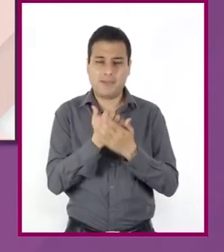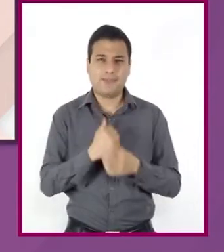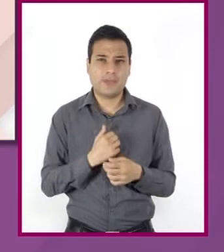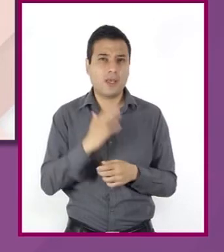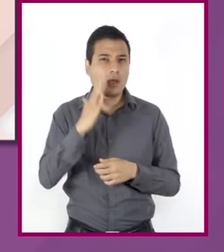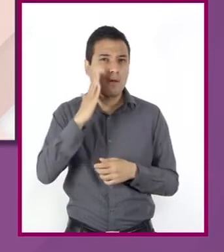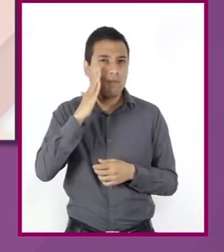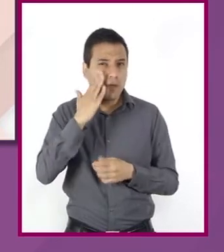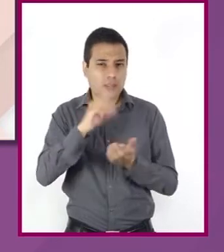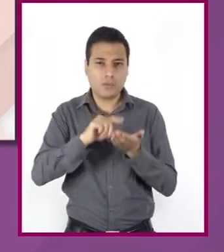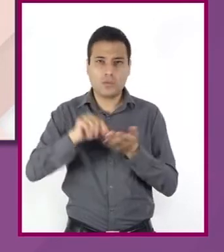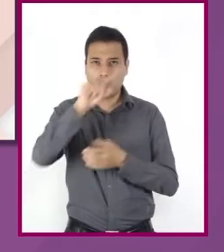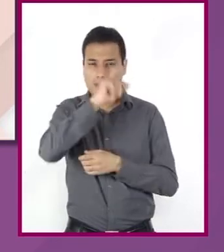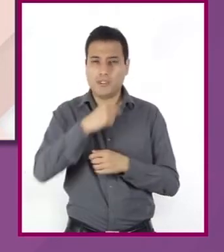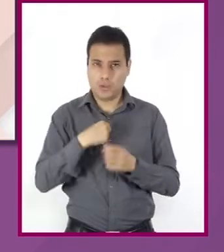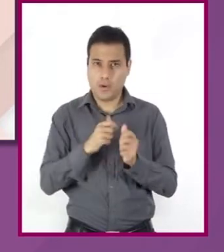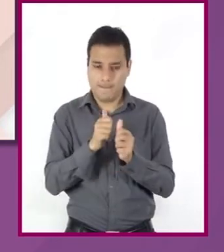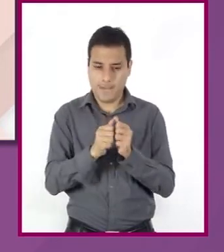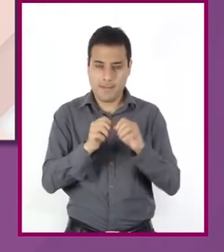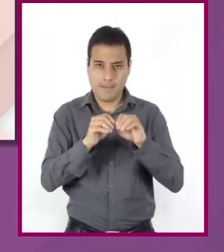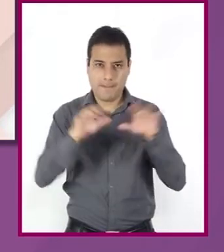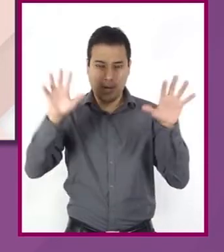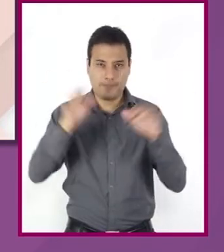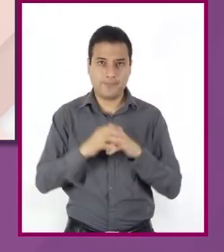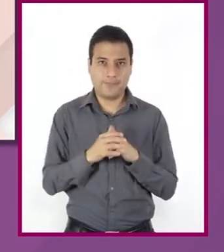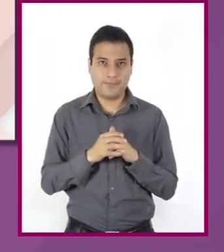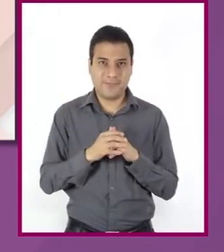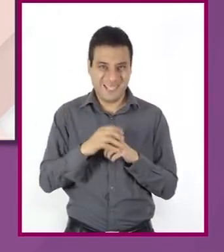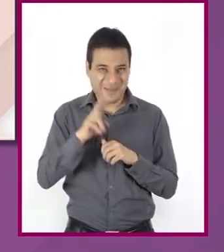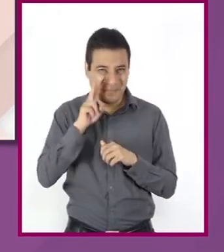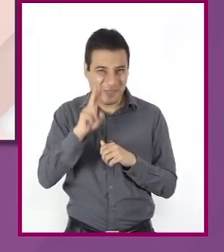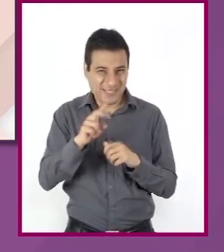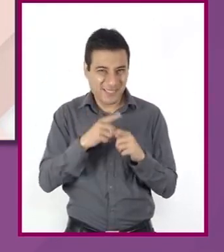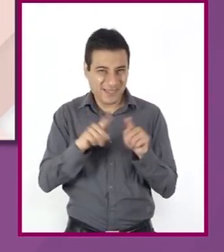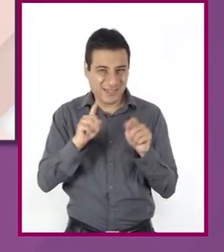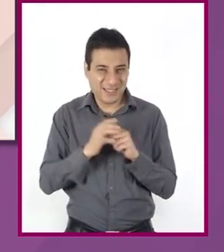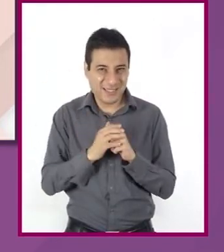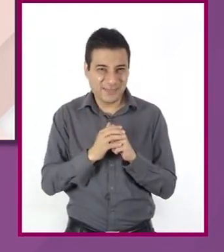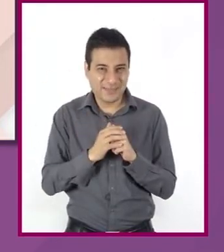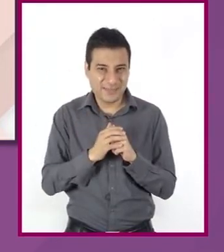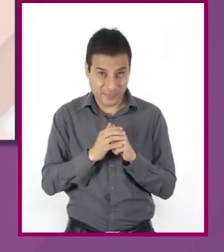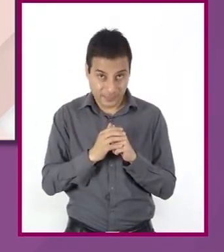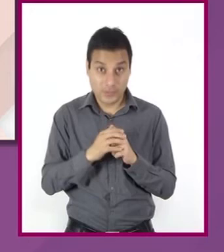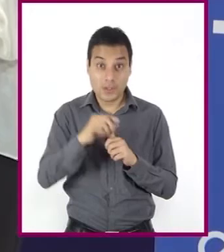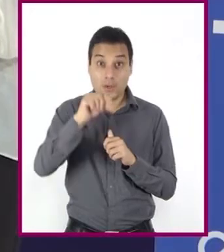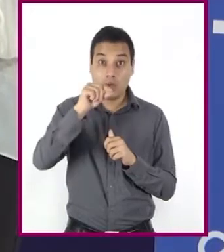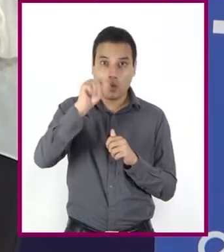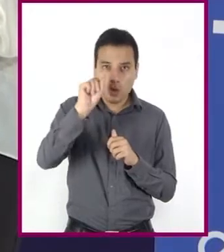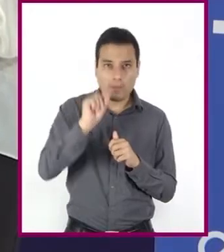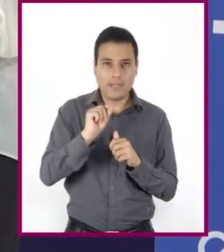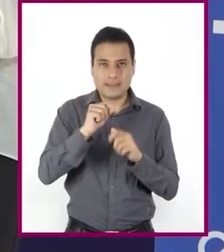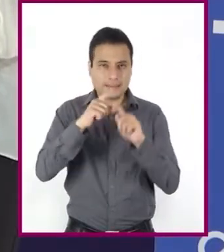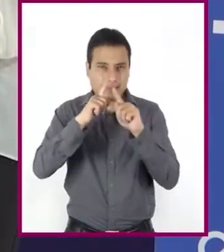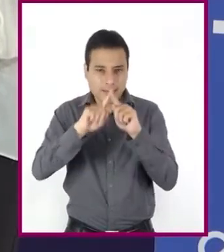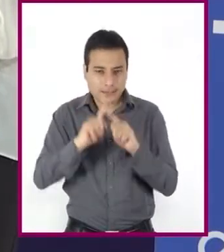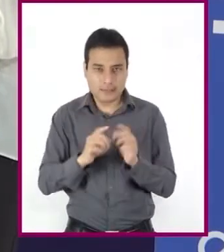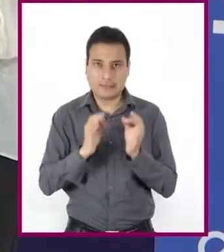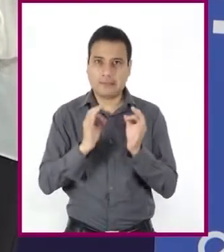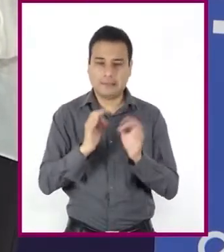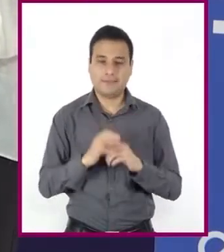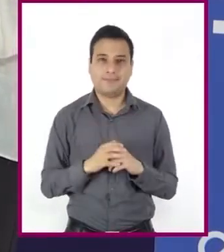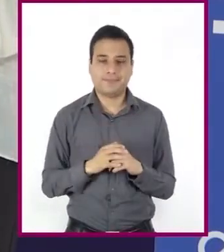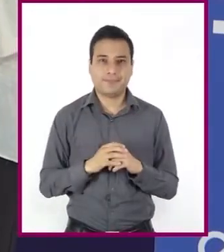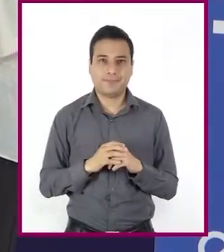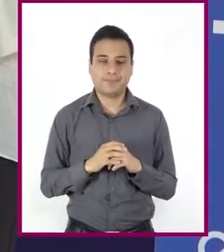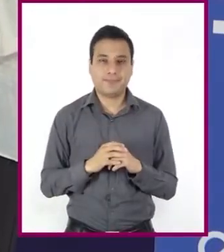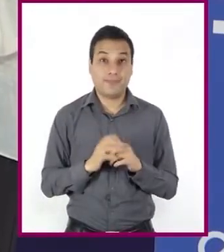mis redes sociales. La diferencia es clara cuando utilizamos los signos de puntuación. Ahora, en la adaptación de un